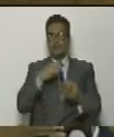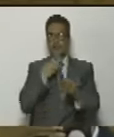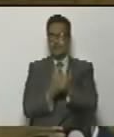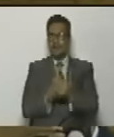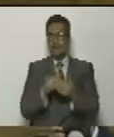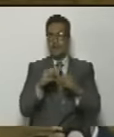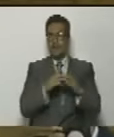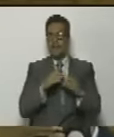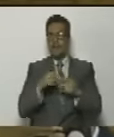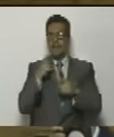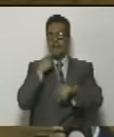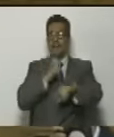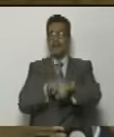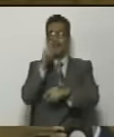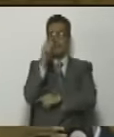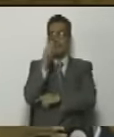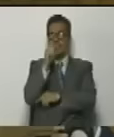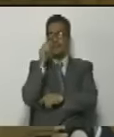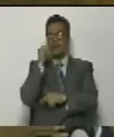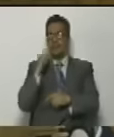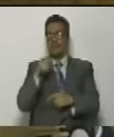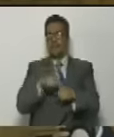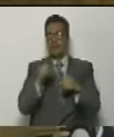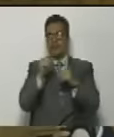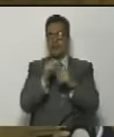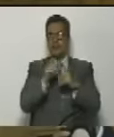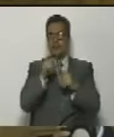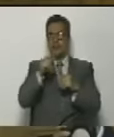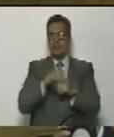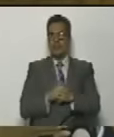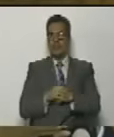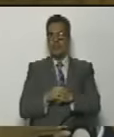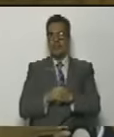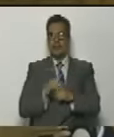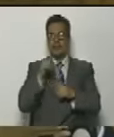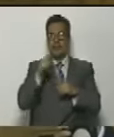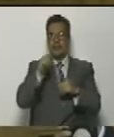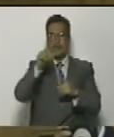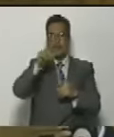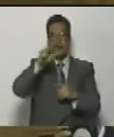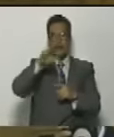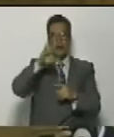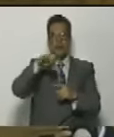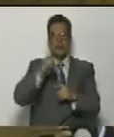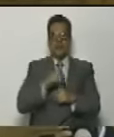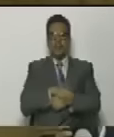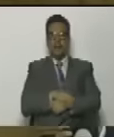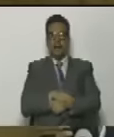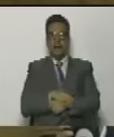Gracias, diputado. Dejo en el orden de palabra al diputado Luis Eduardo Martínez.